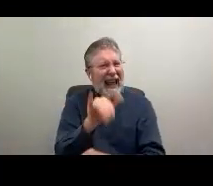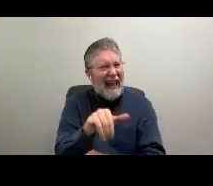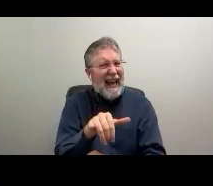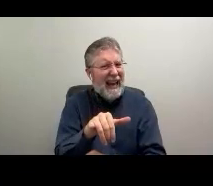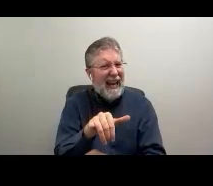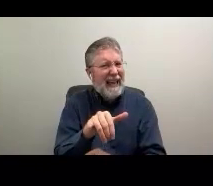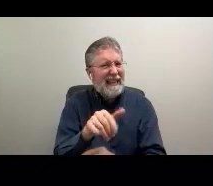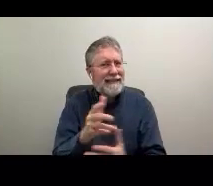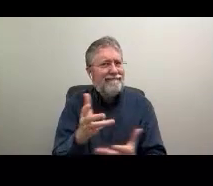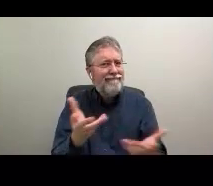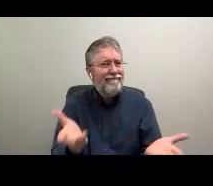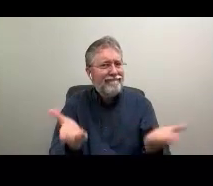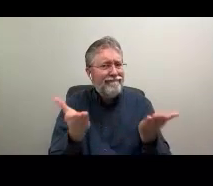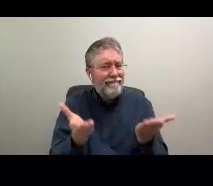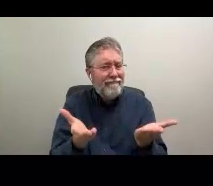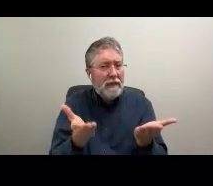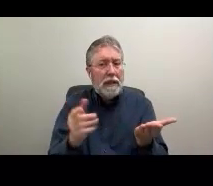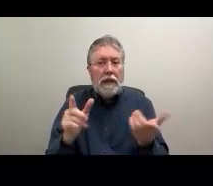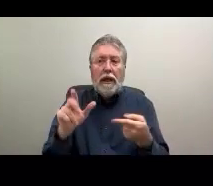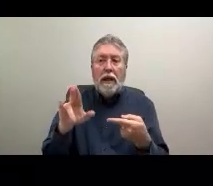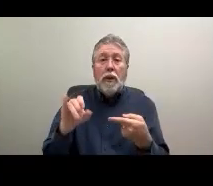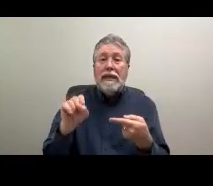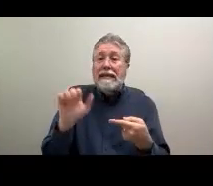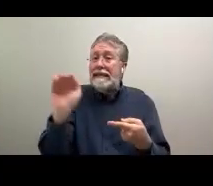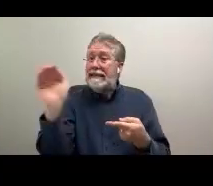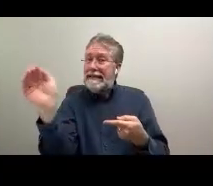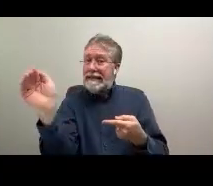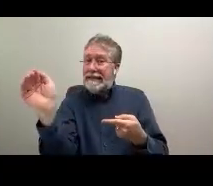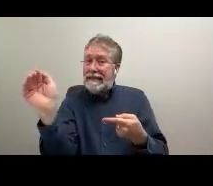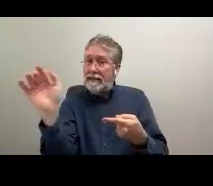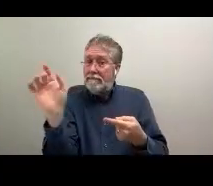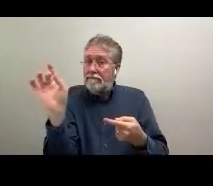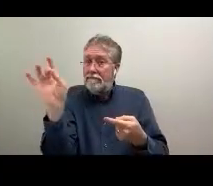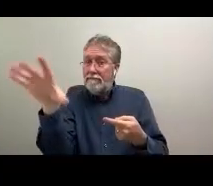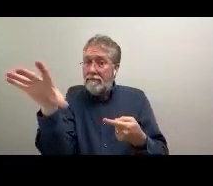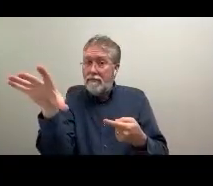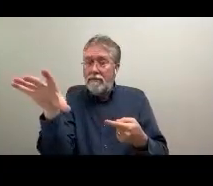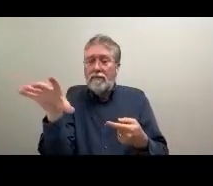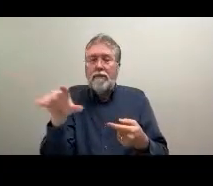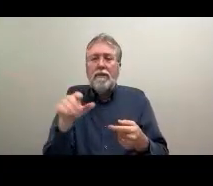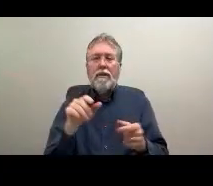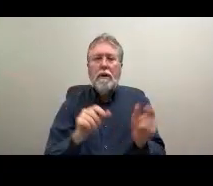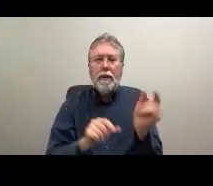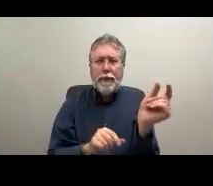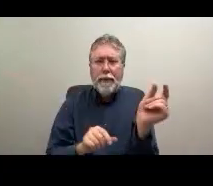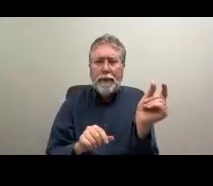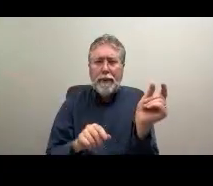que se puedan obtener como un número o un píxel en un área.